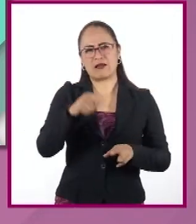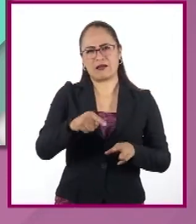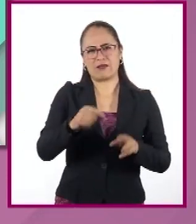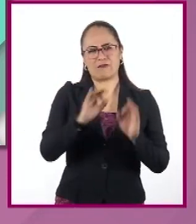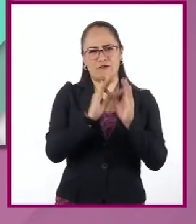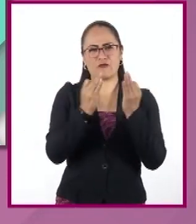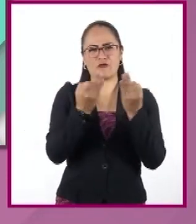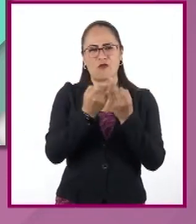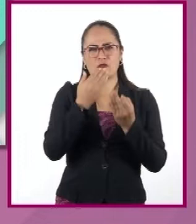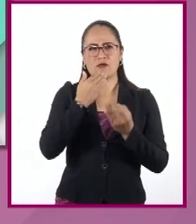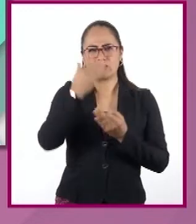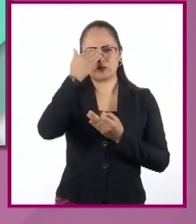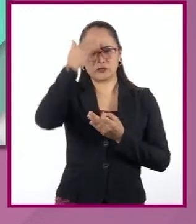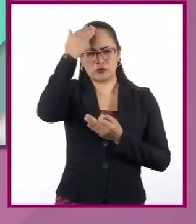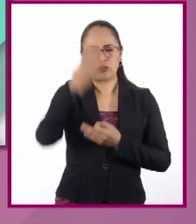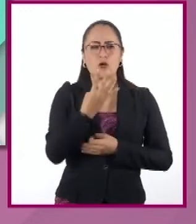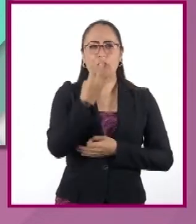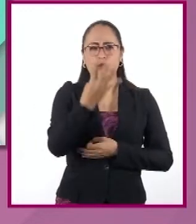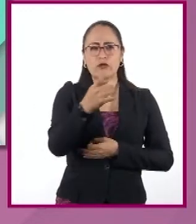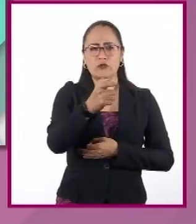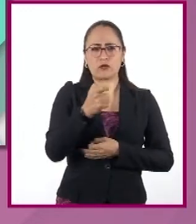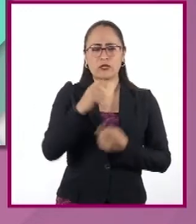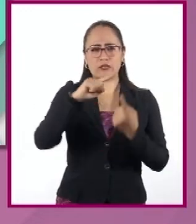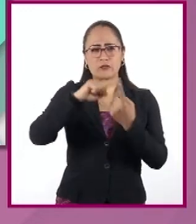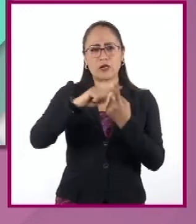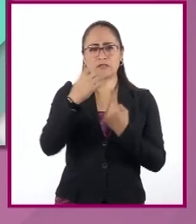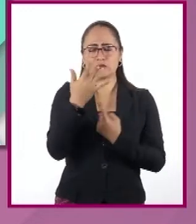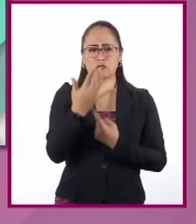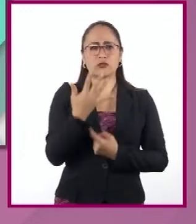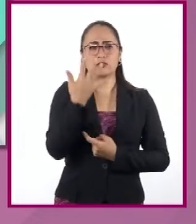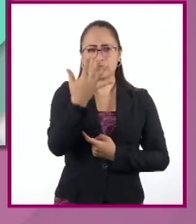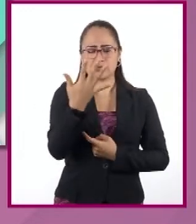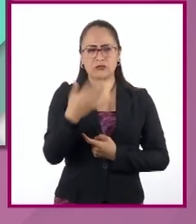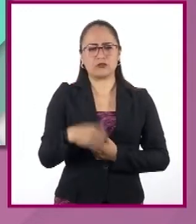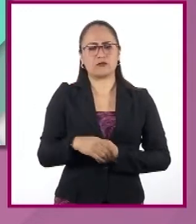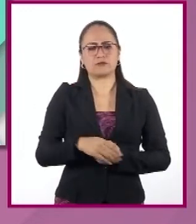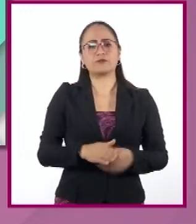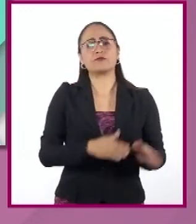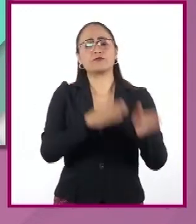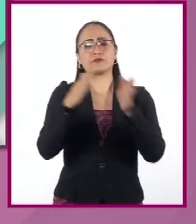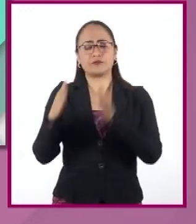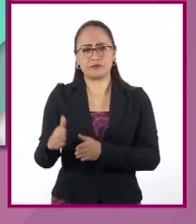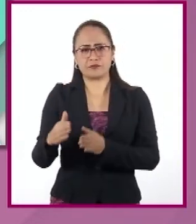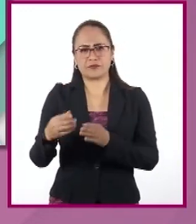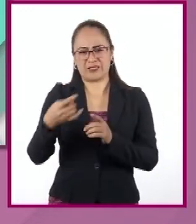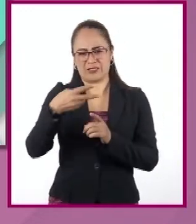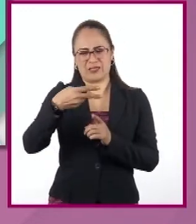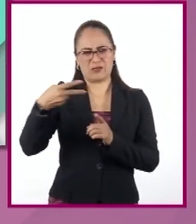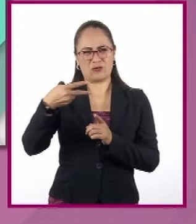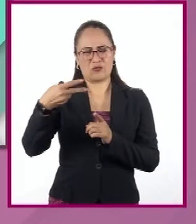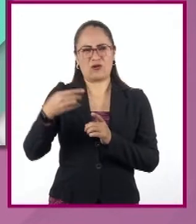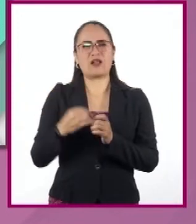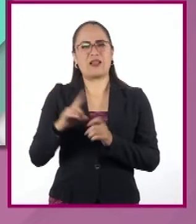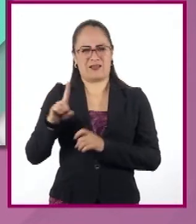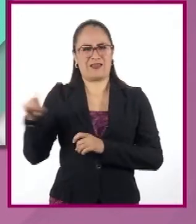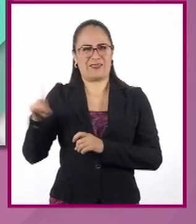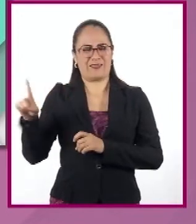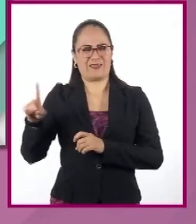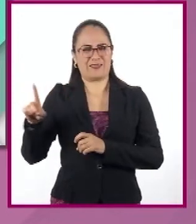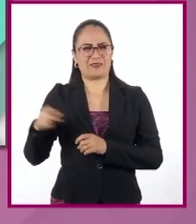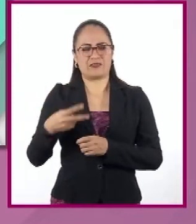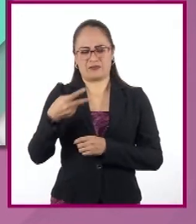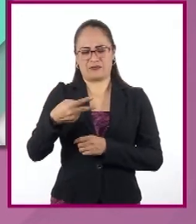algebraica 4x más 55. Y el segundo miembro se encuentra a la derecha de la